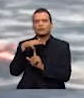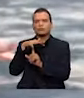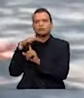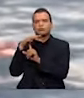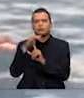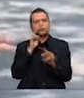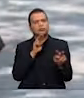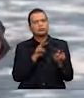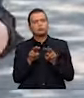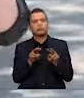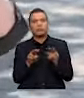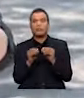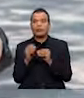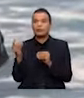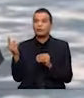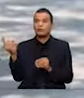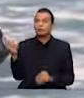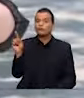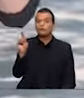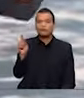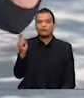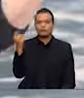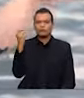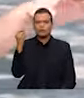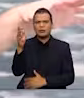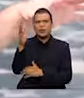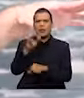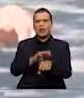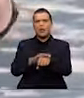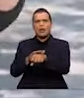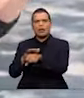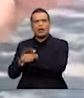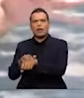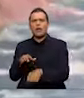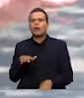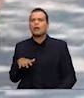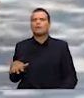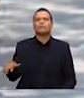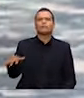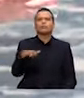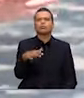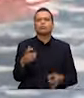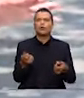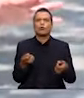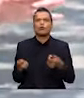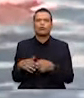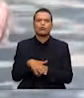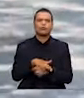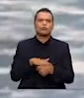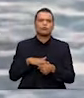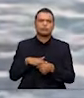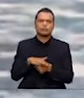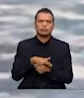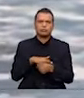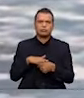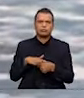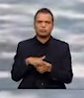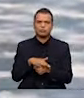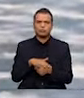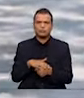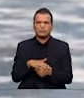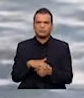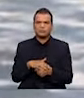tiene anuncios también nuevos frente a los otros desvíos, o mejor, a las otras notas o las otras vías que